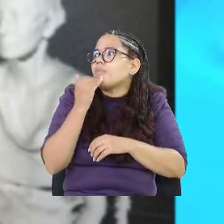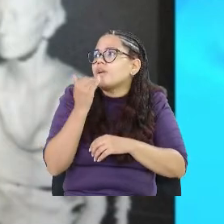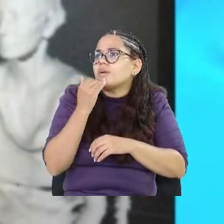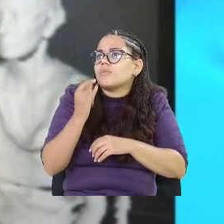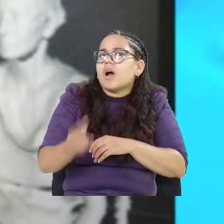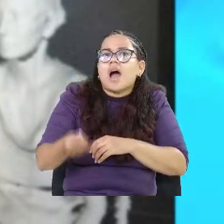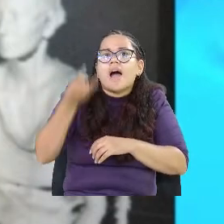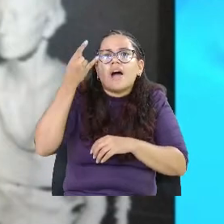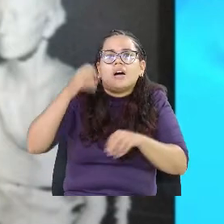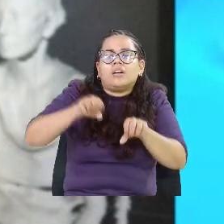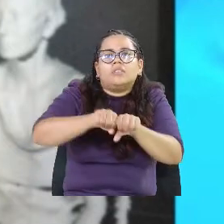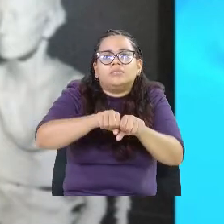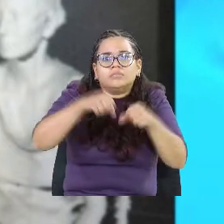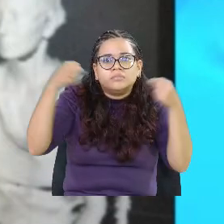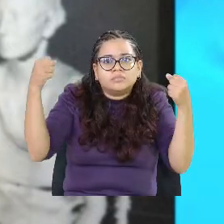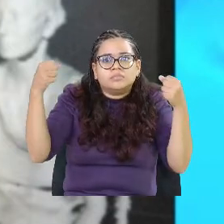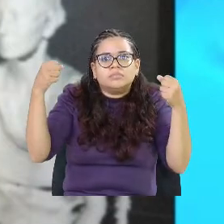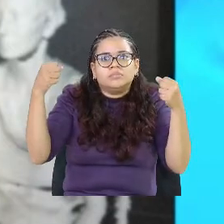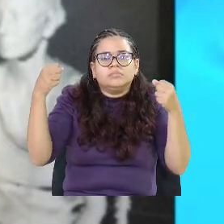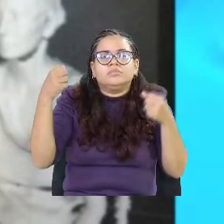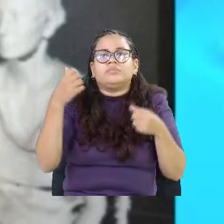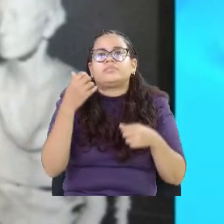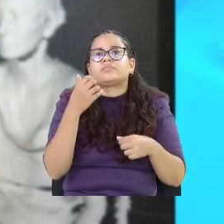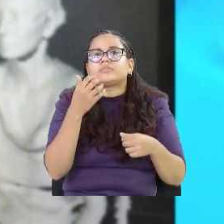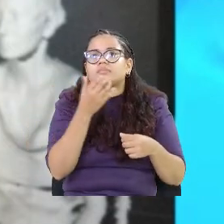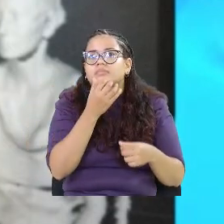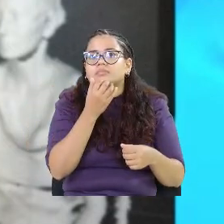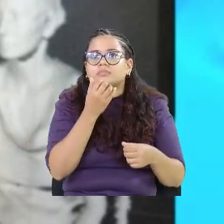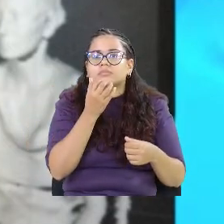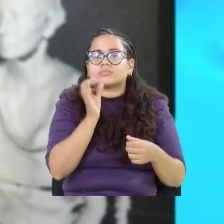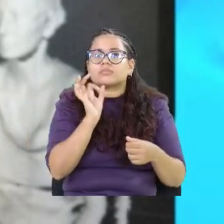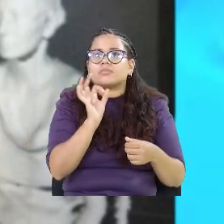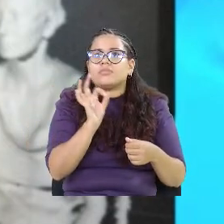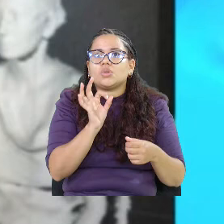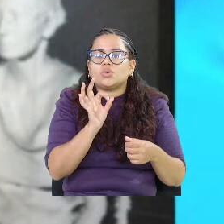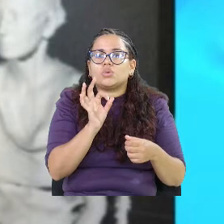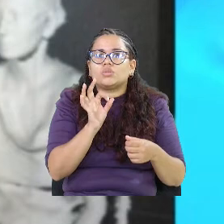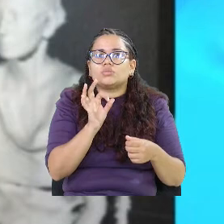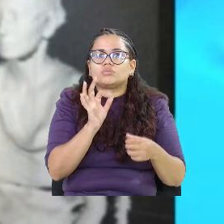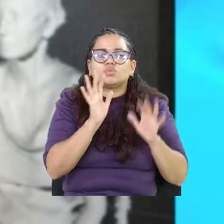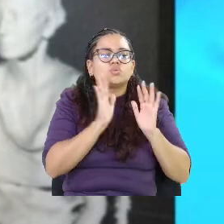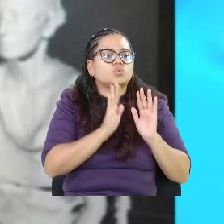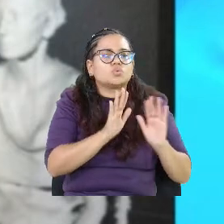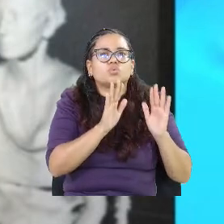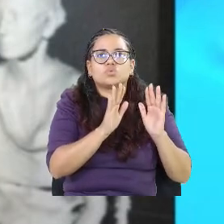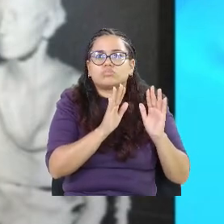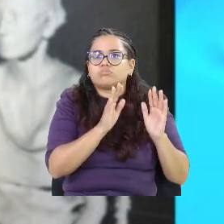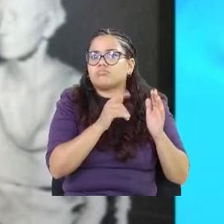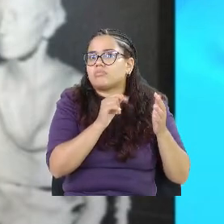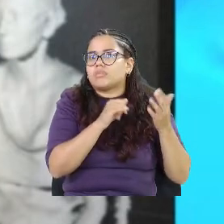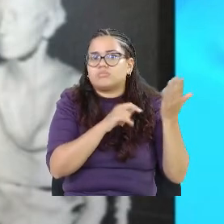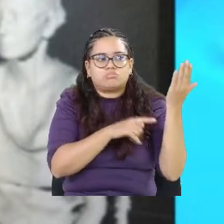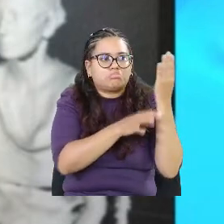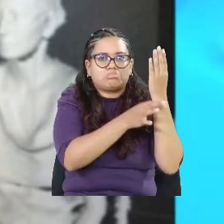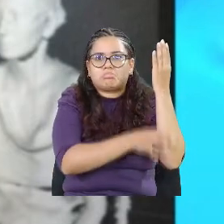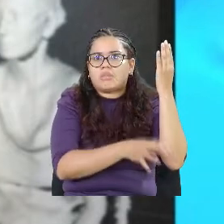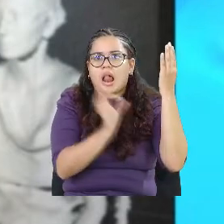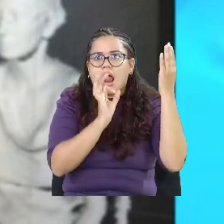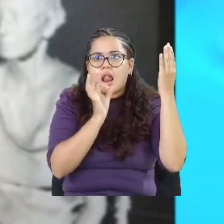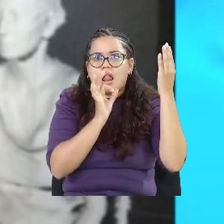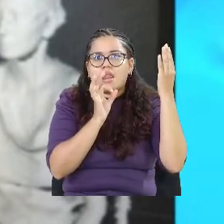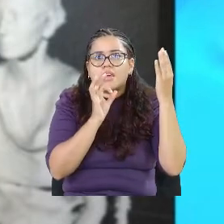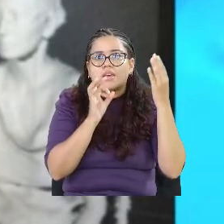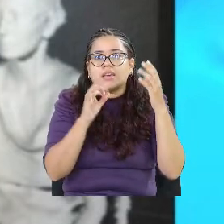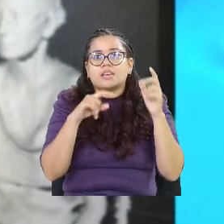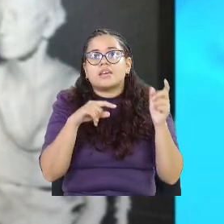en algún daño de, de la condición que tiene. Y en la